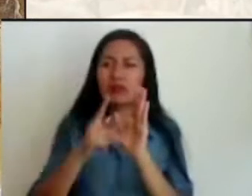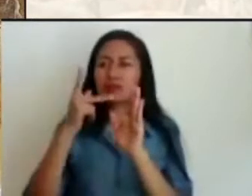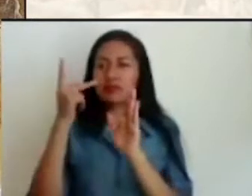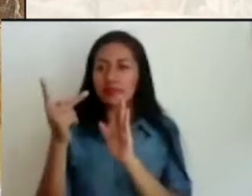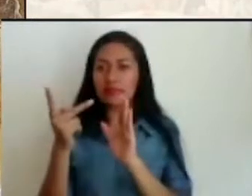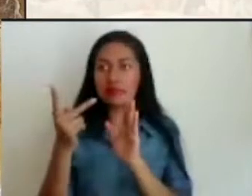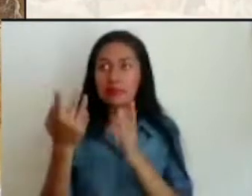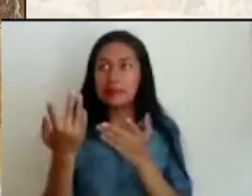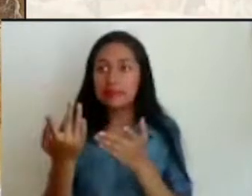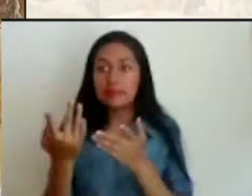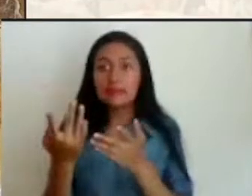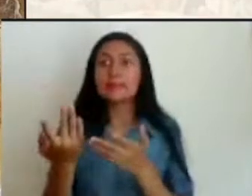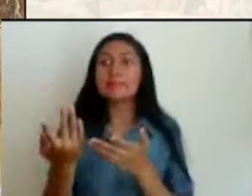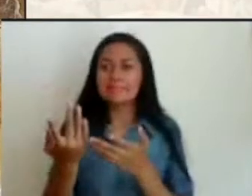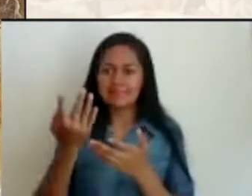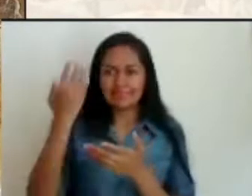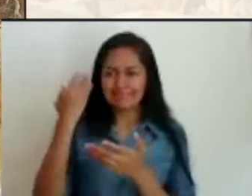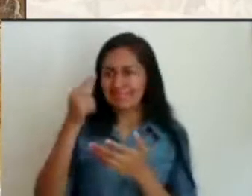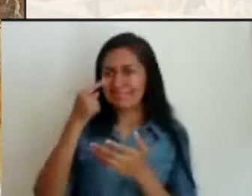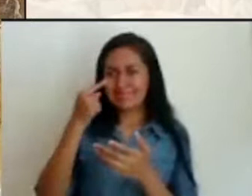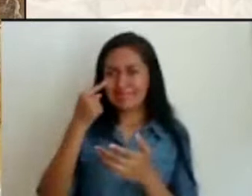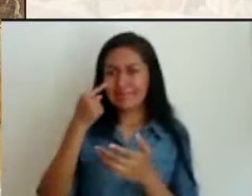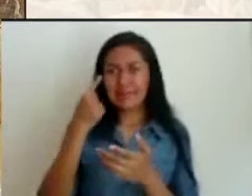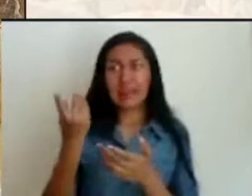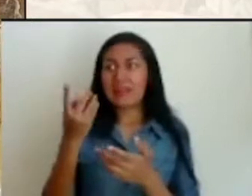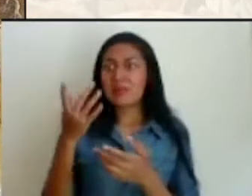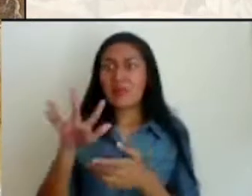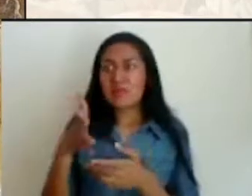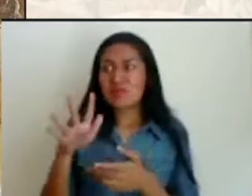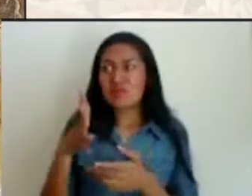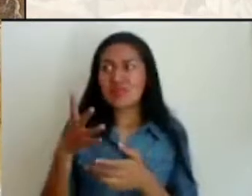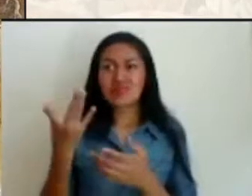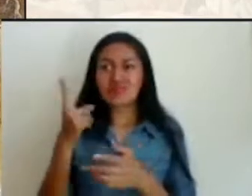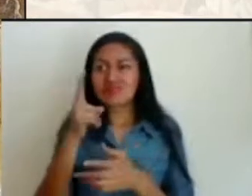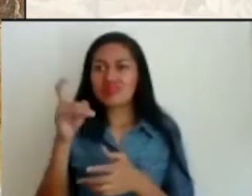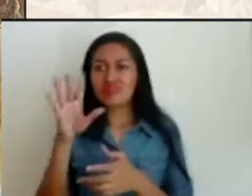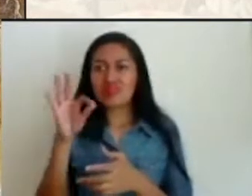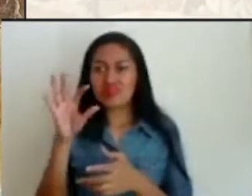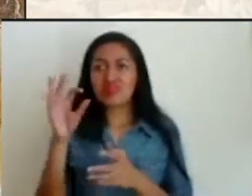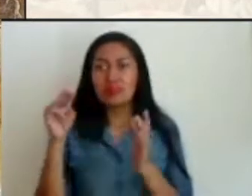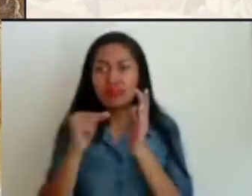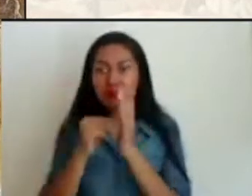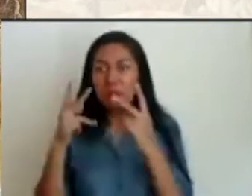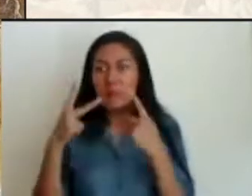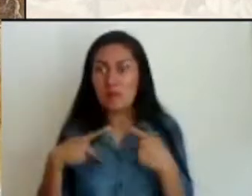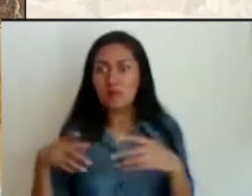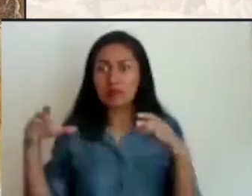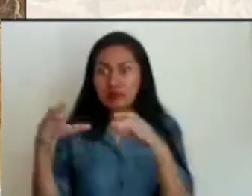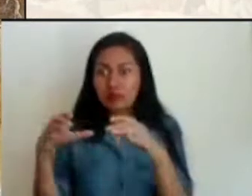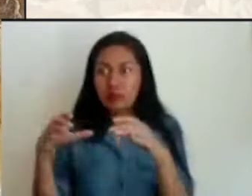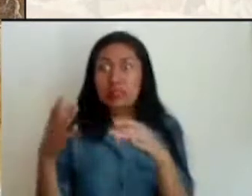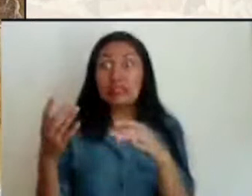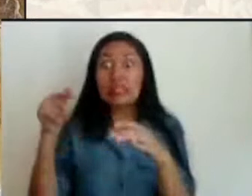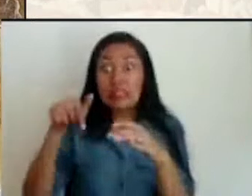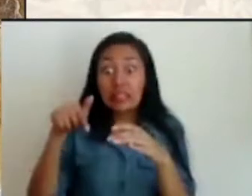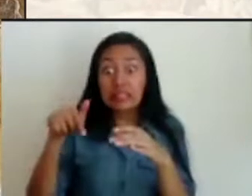poco más alto que lo que habíamos dicho. Hablaba de 140.000 habitantes, pero se habla que más o menos murió entre el 30 y